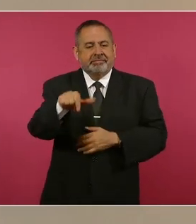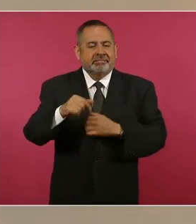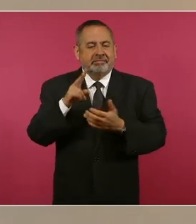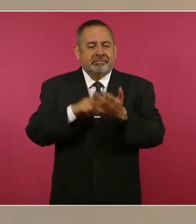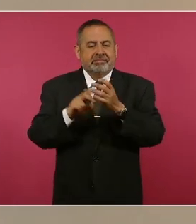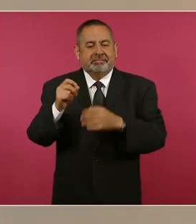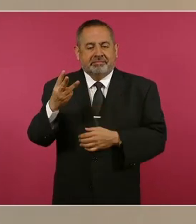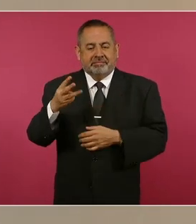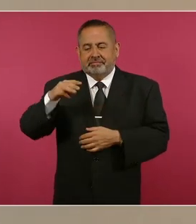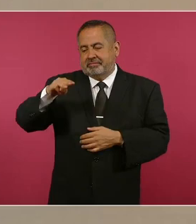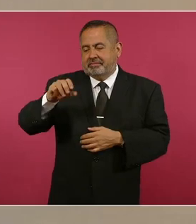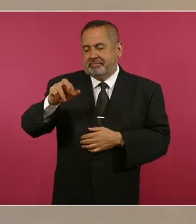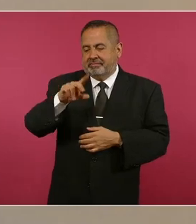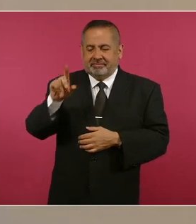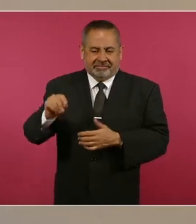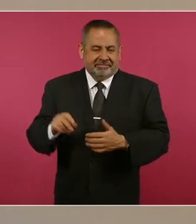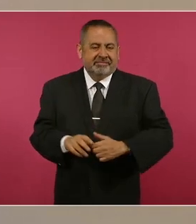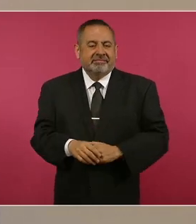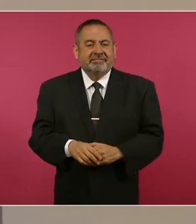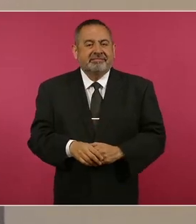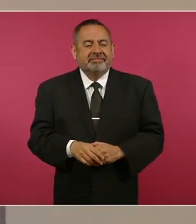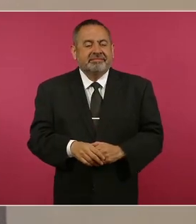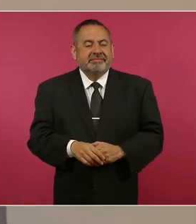2024, marzo.